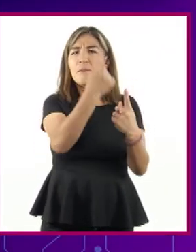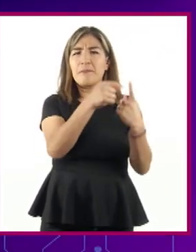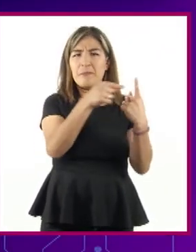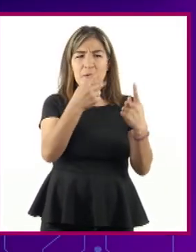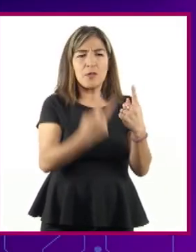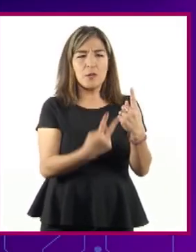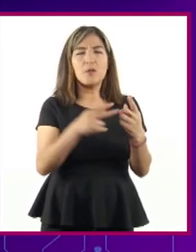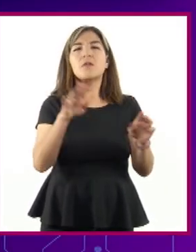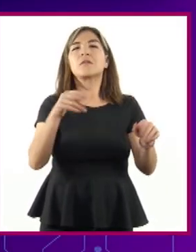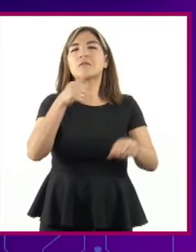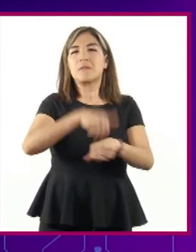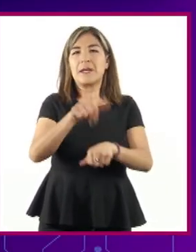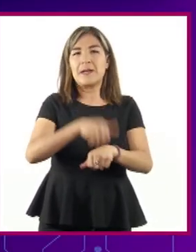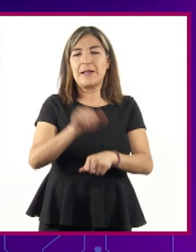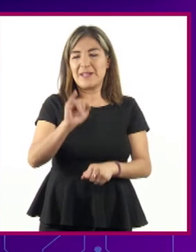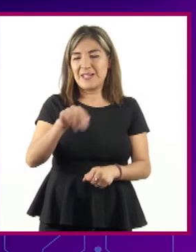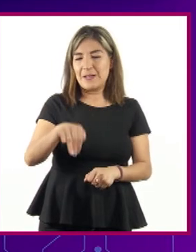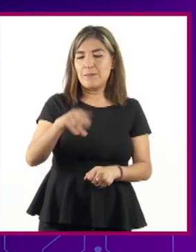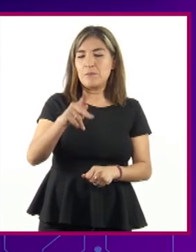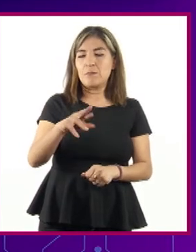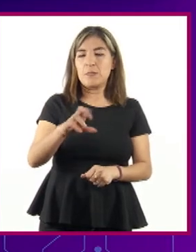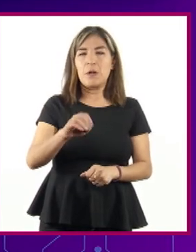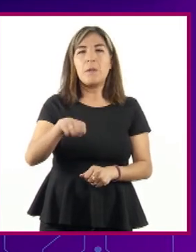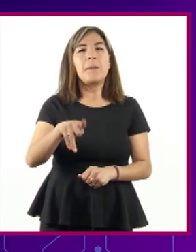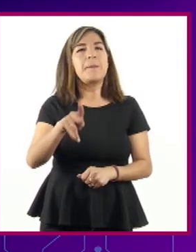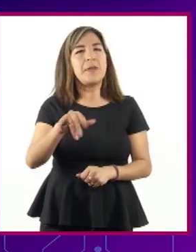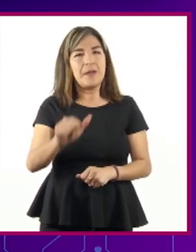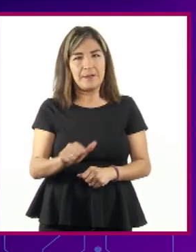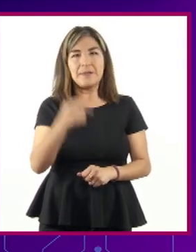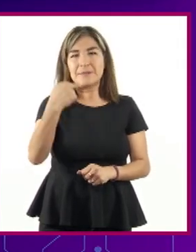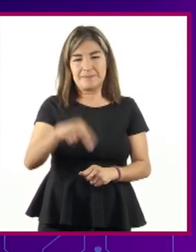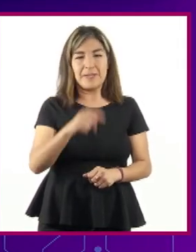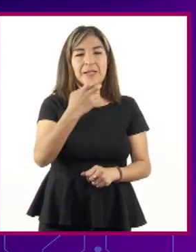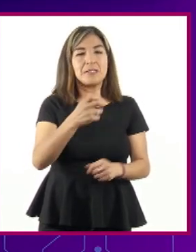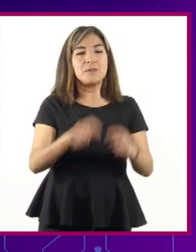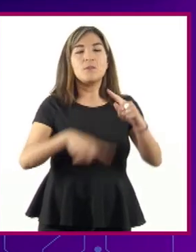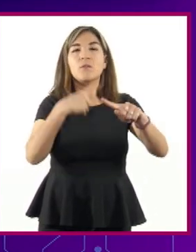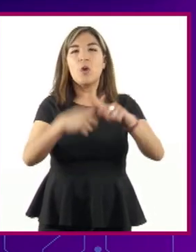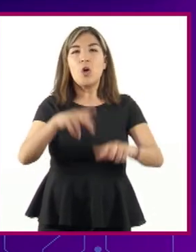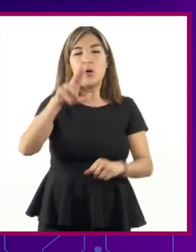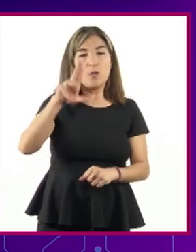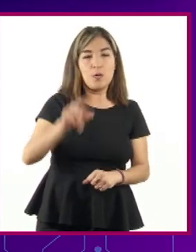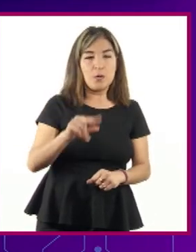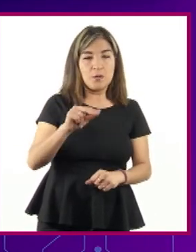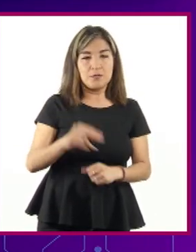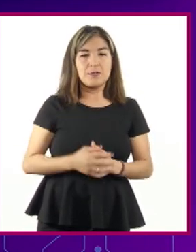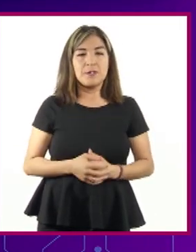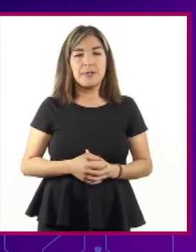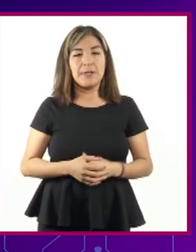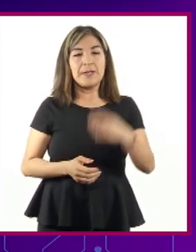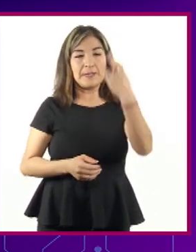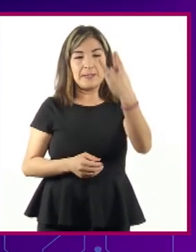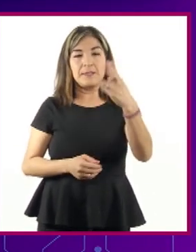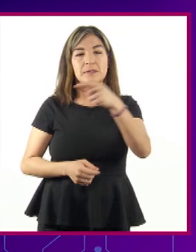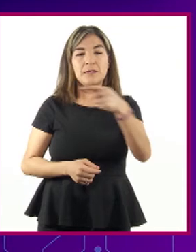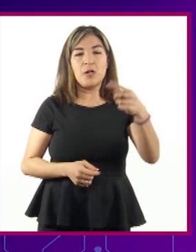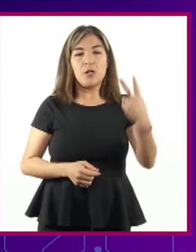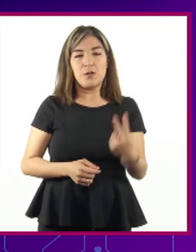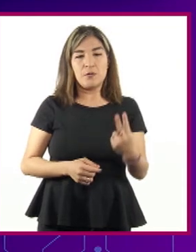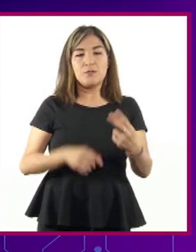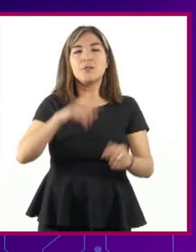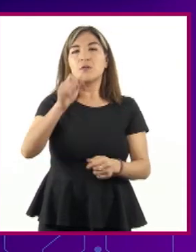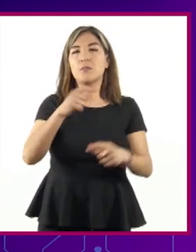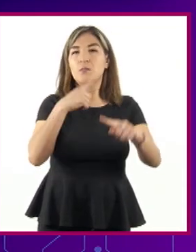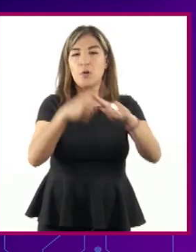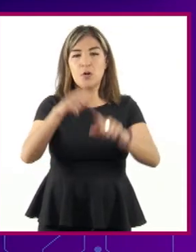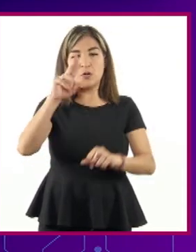fracción impropia, obteniendo 3 medios, que multiplicamos por 80 y obtenemos que 3 medios por 80 es